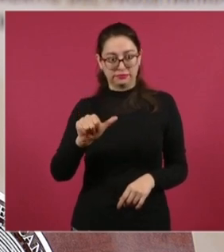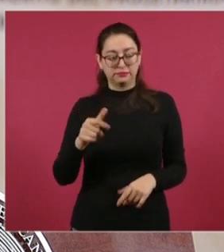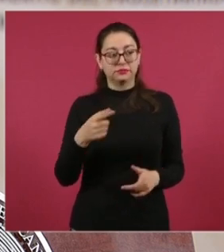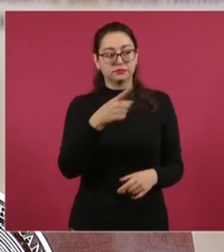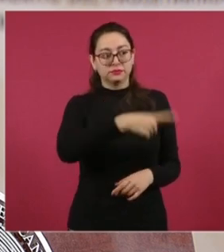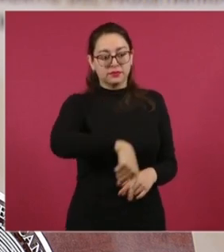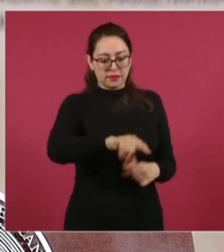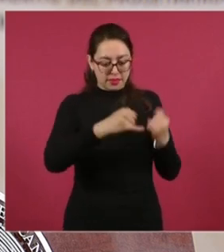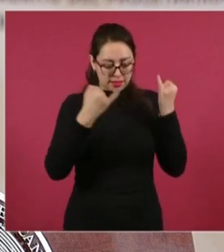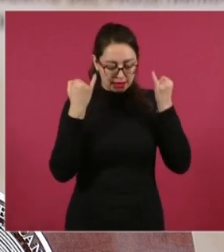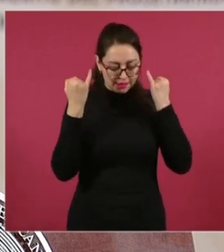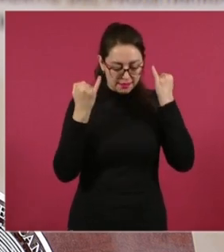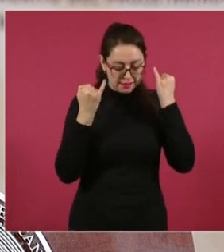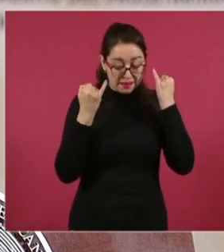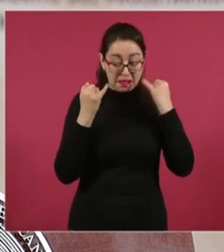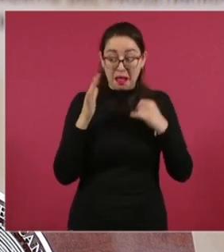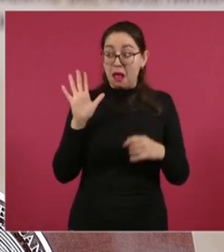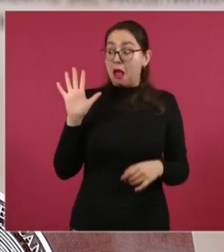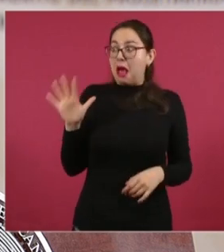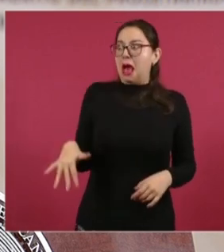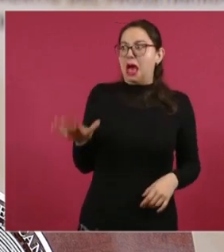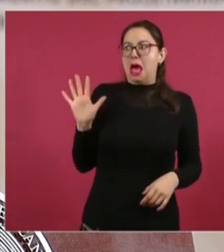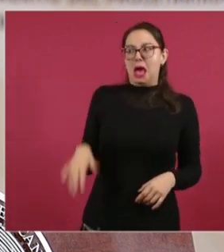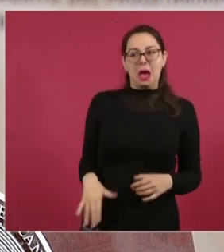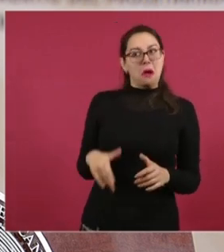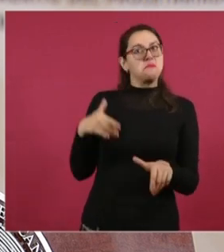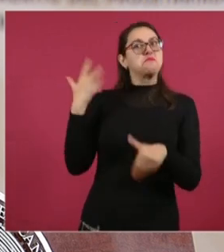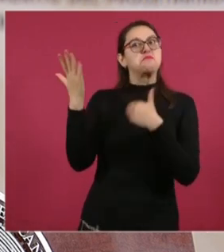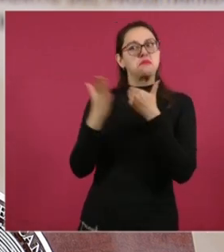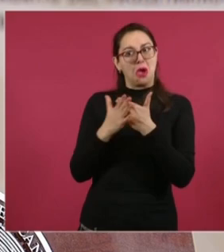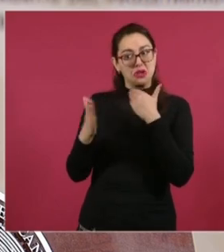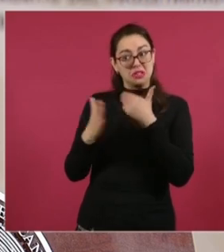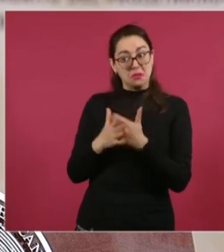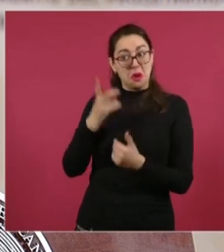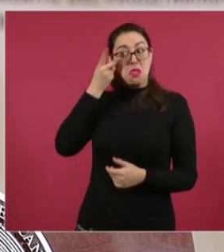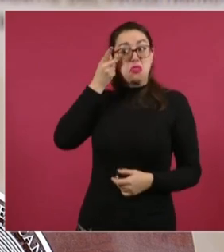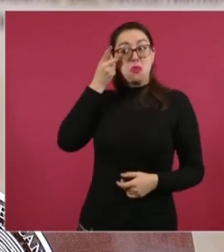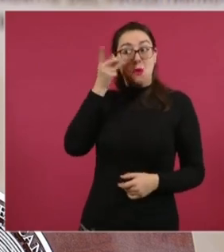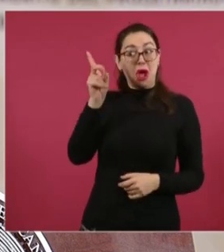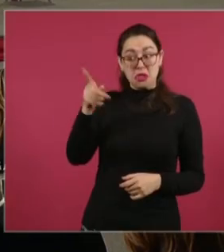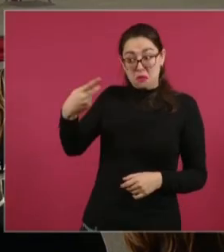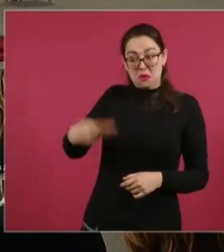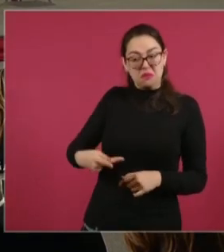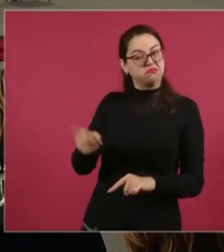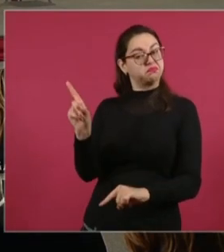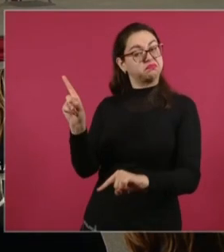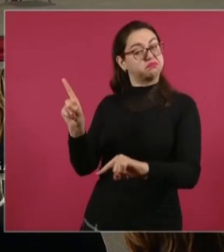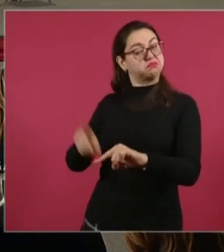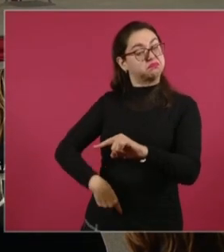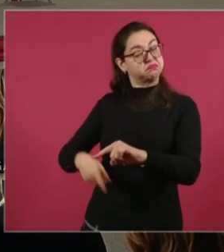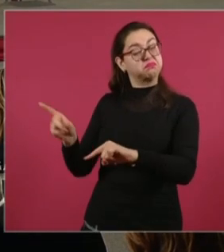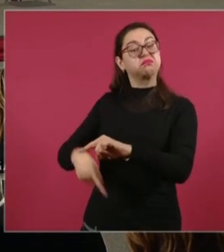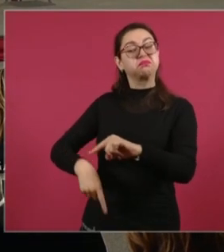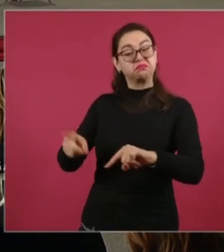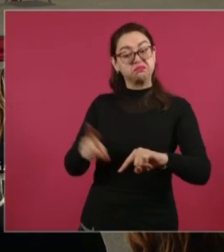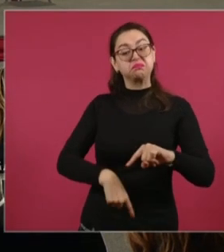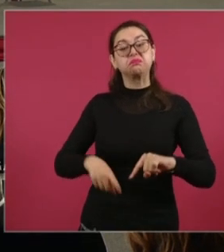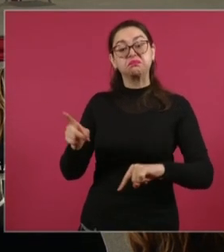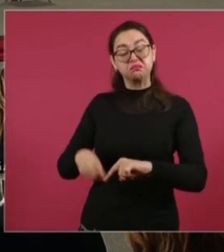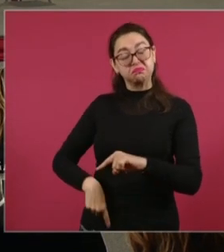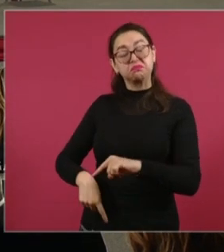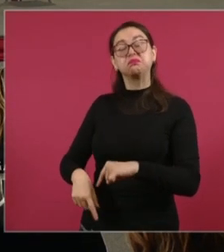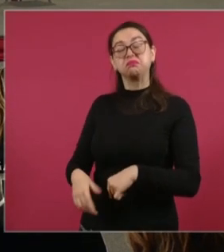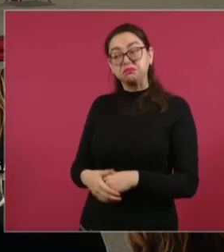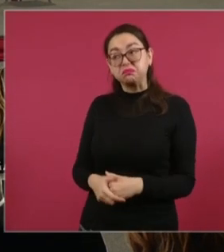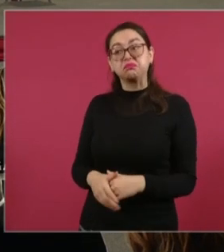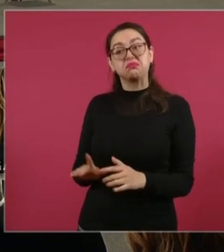Obrador enviará una iniciativa para acabar con la propiedad privada. Sobre todo esto se ha difundido,